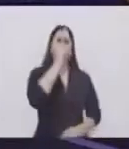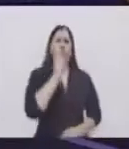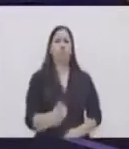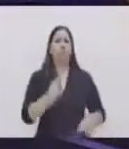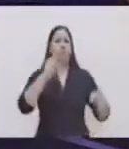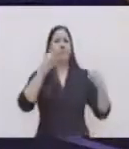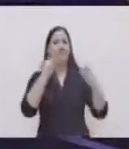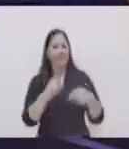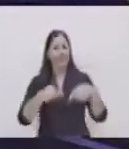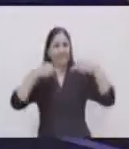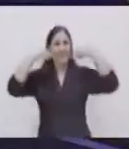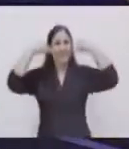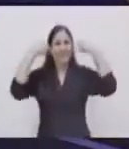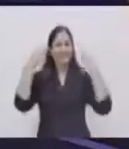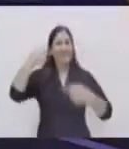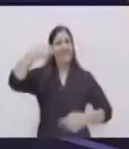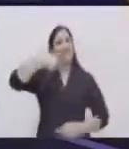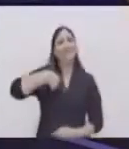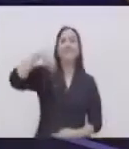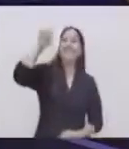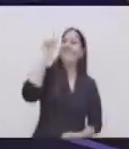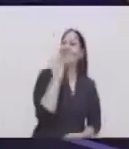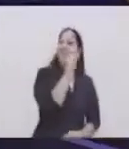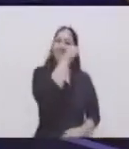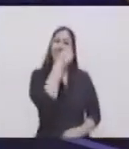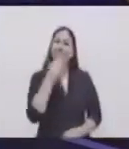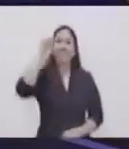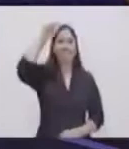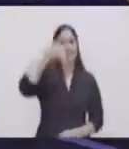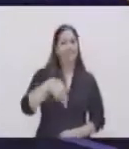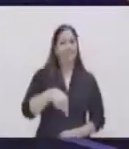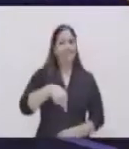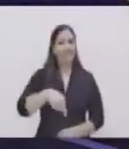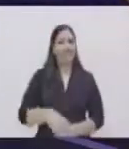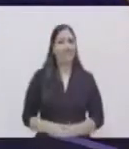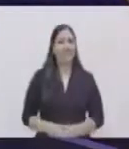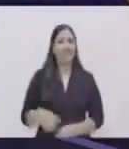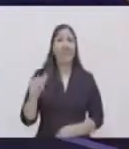Yo soy feliz, yo canto aquí.